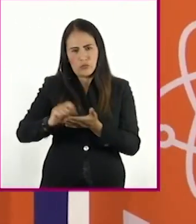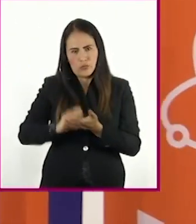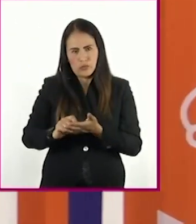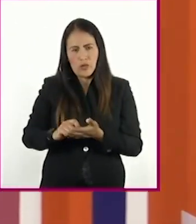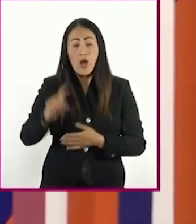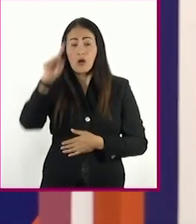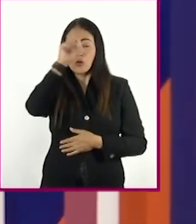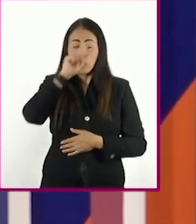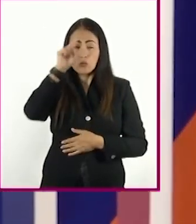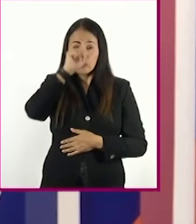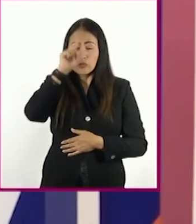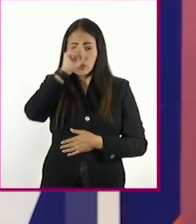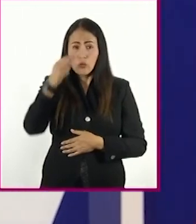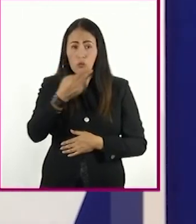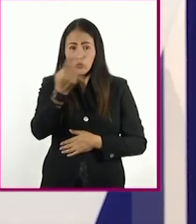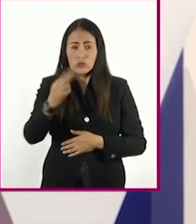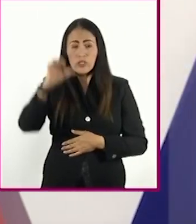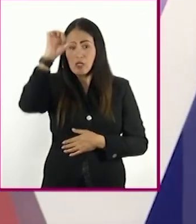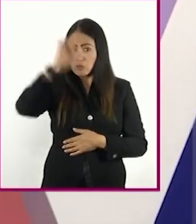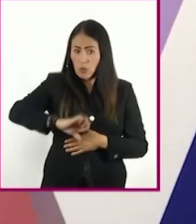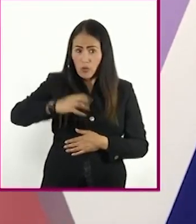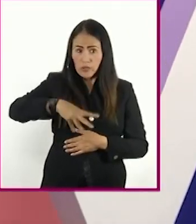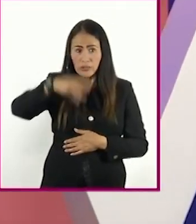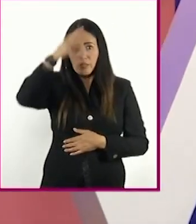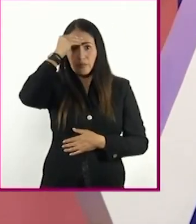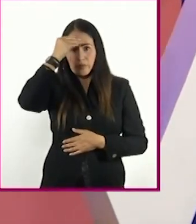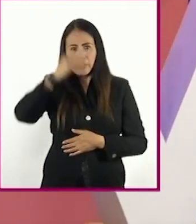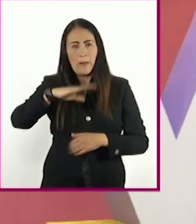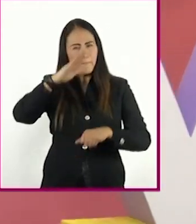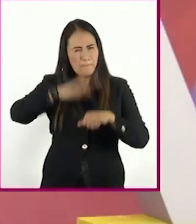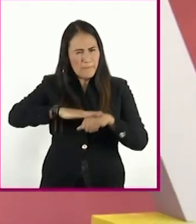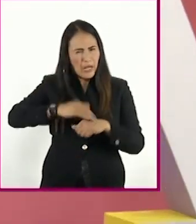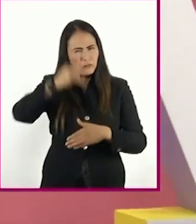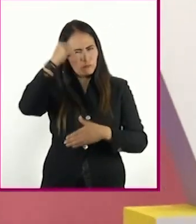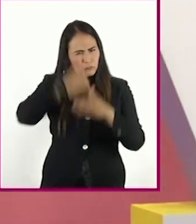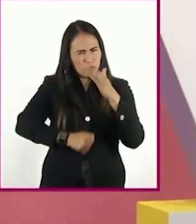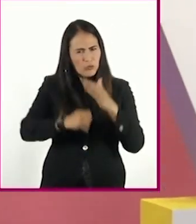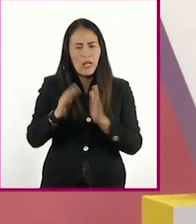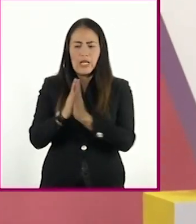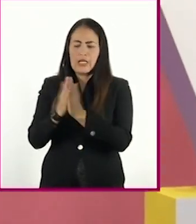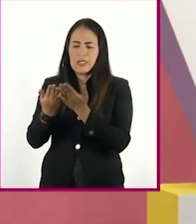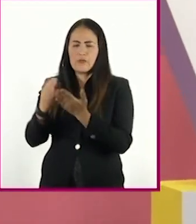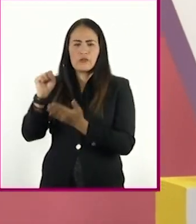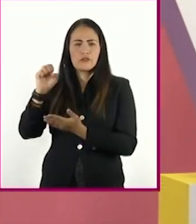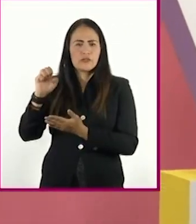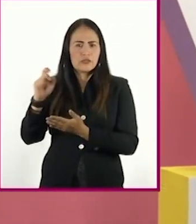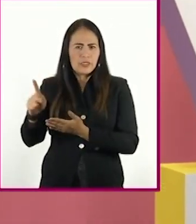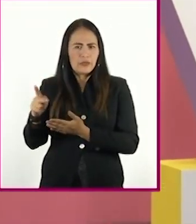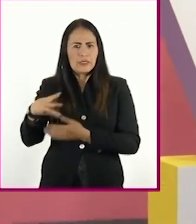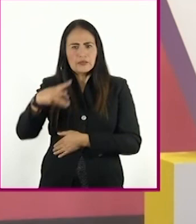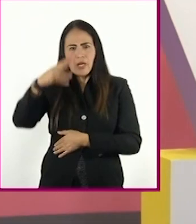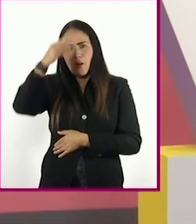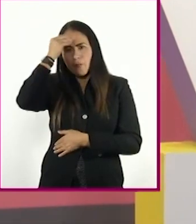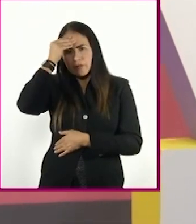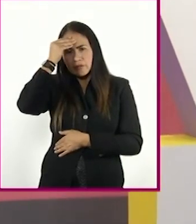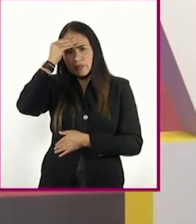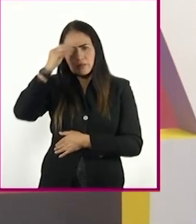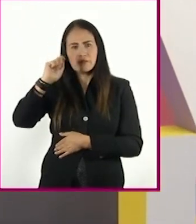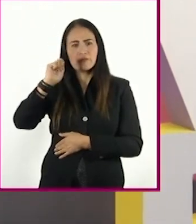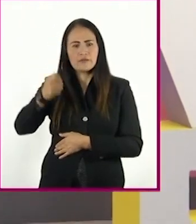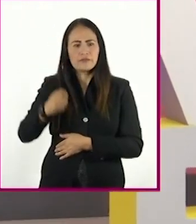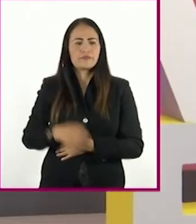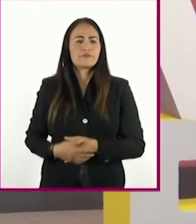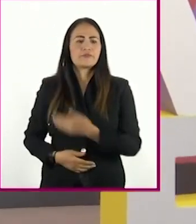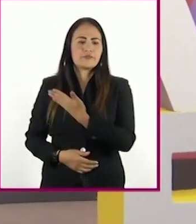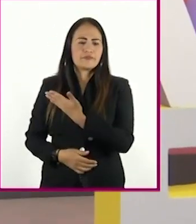que para reafirmar lo que vimos en esta sesión, localicen en sus libros de texto el aprendizaje esperado.